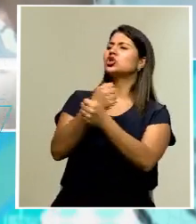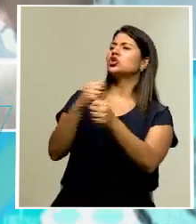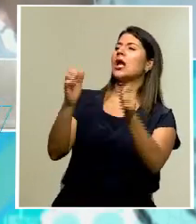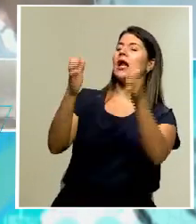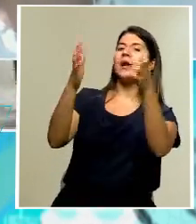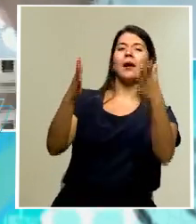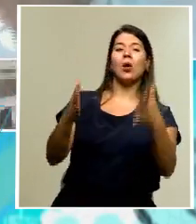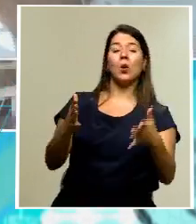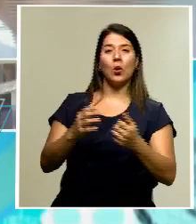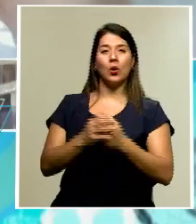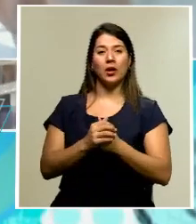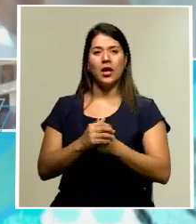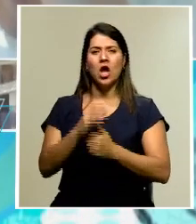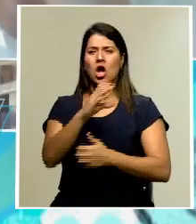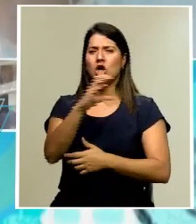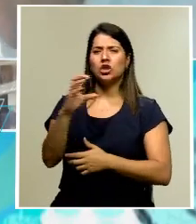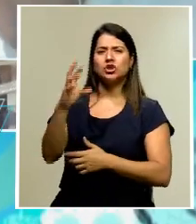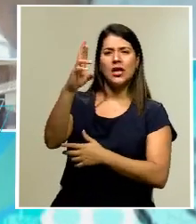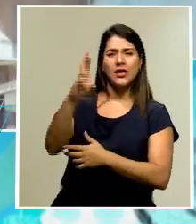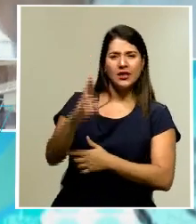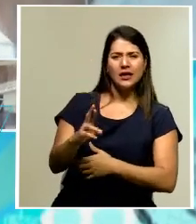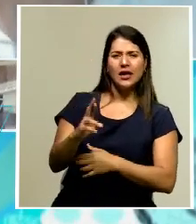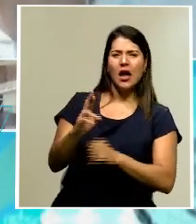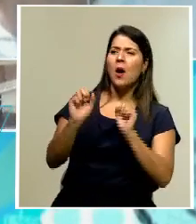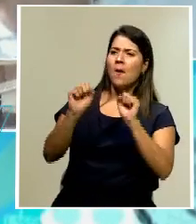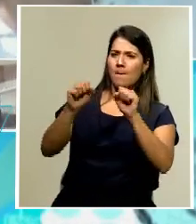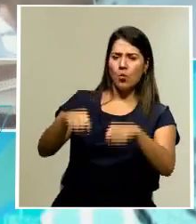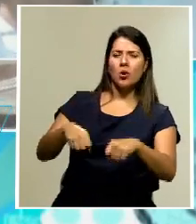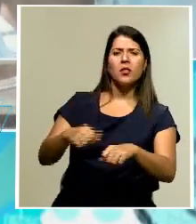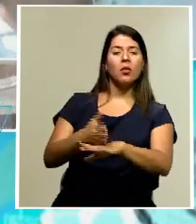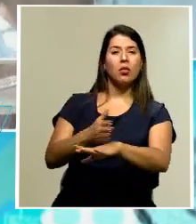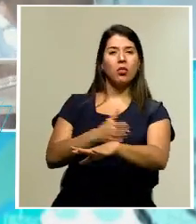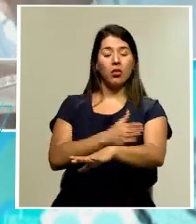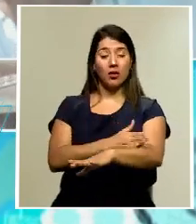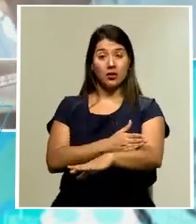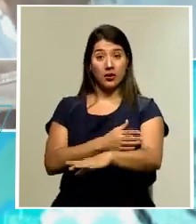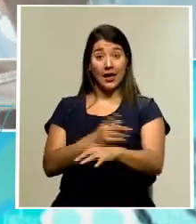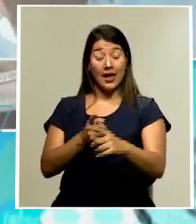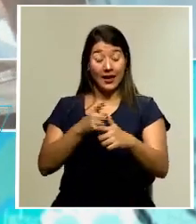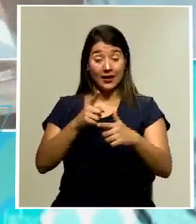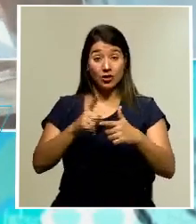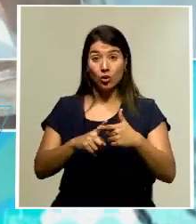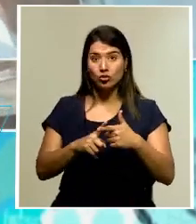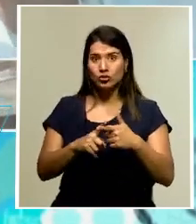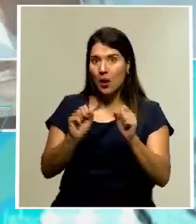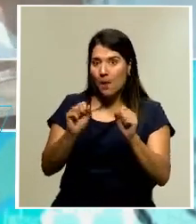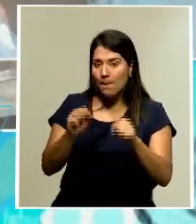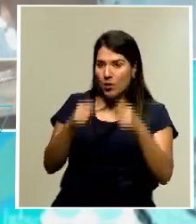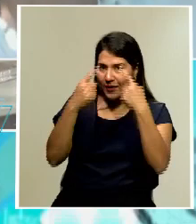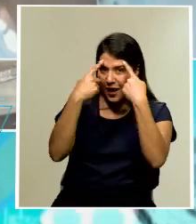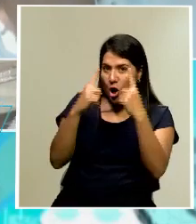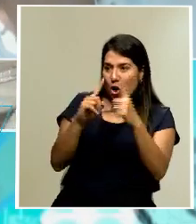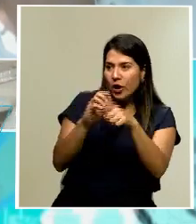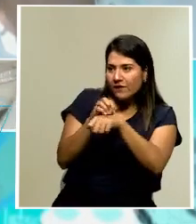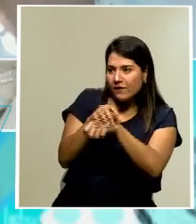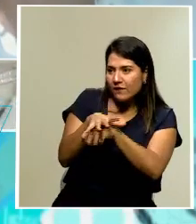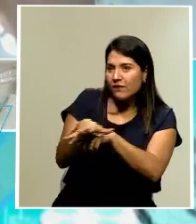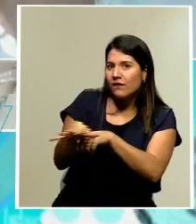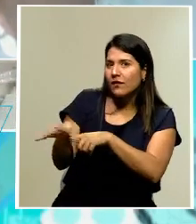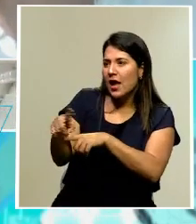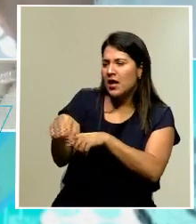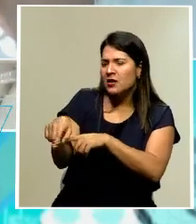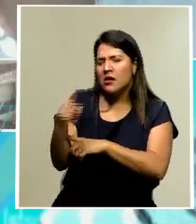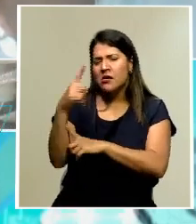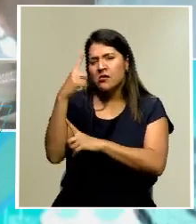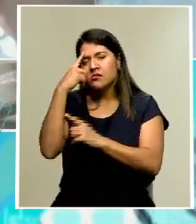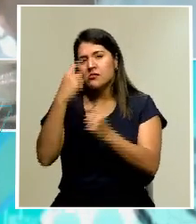al cual Costa Rica puede asirse, puede persuadir, a pesar de que haya gente que tenga dudas en